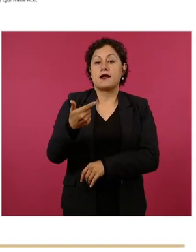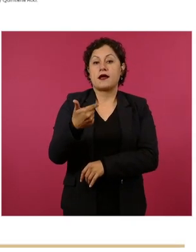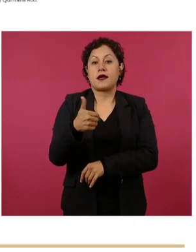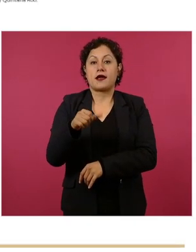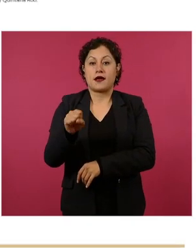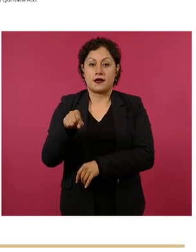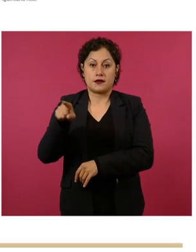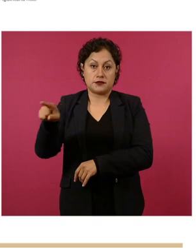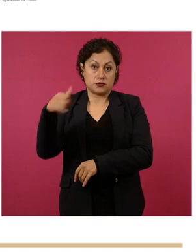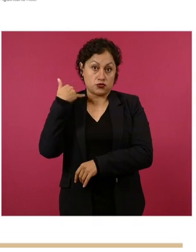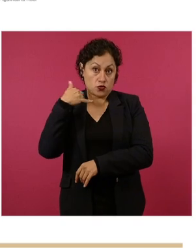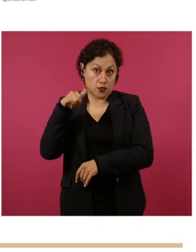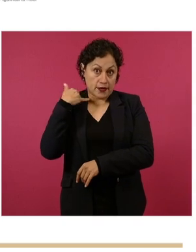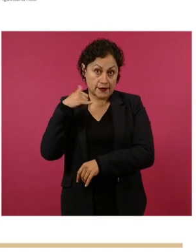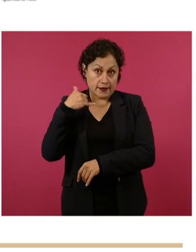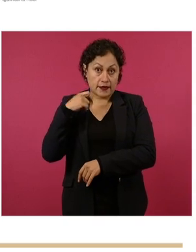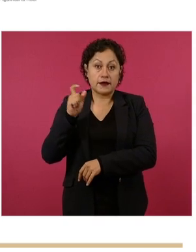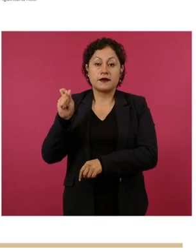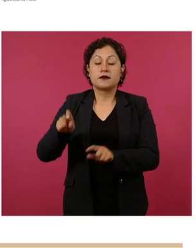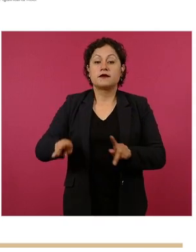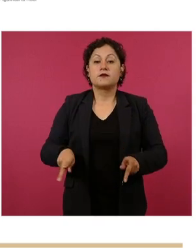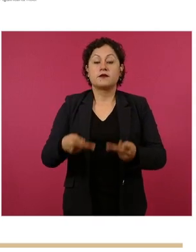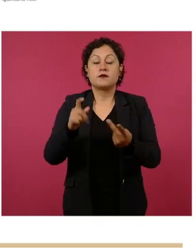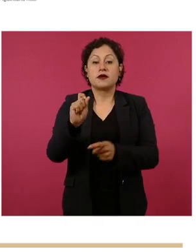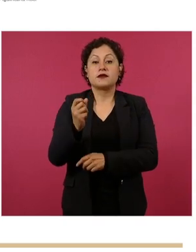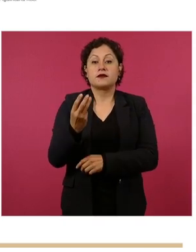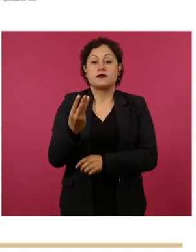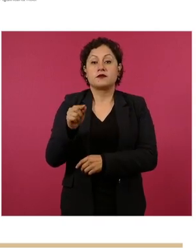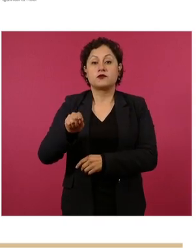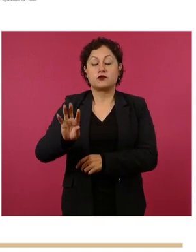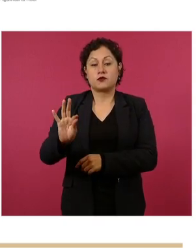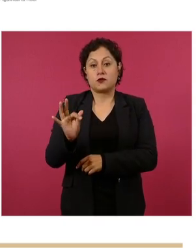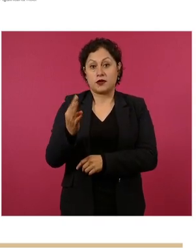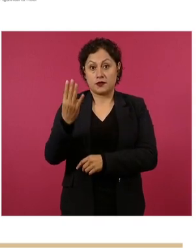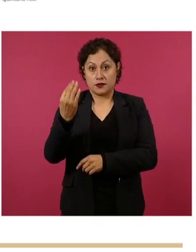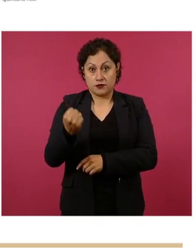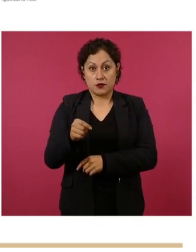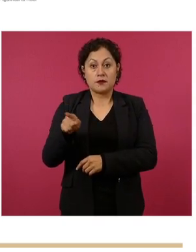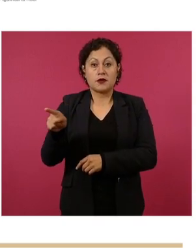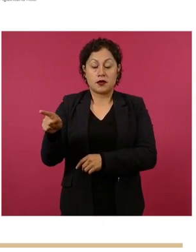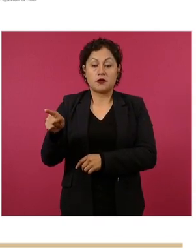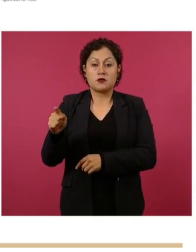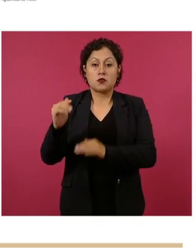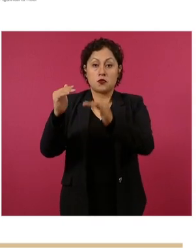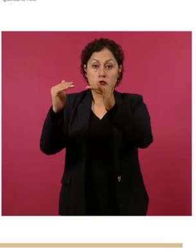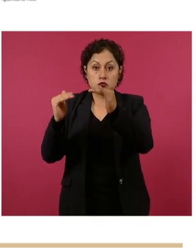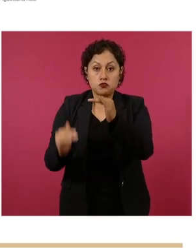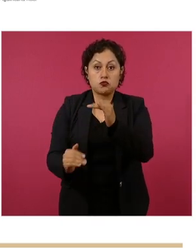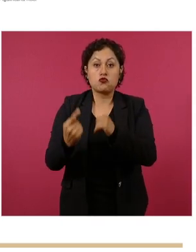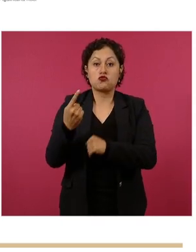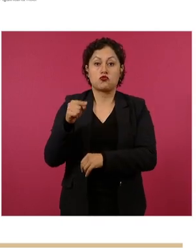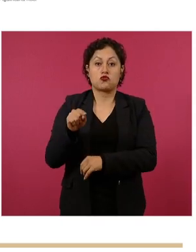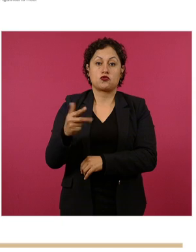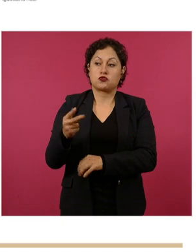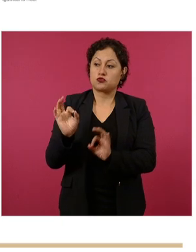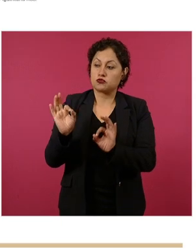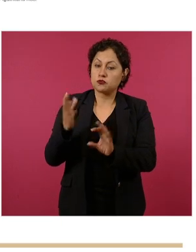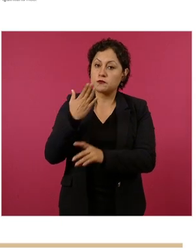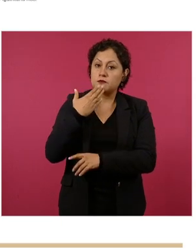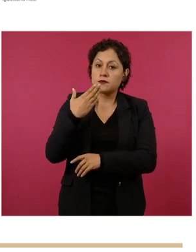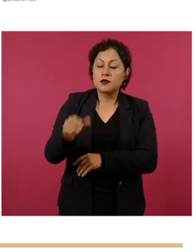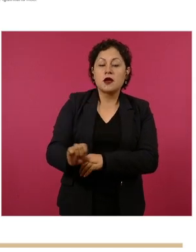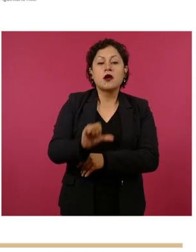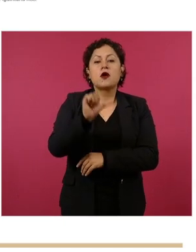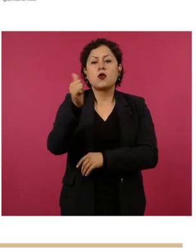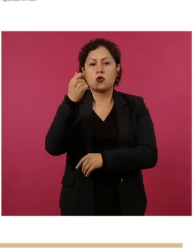Umán, Yucatán, con el litro a 23 pesos con 49 centavos, 1.8 debajo del promedio. Y tenemos varias que vale la